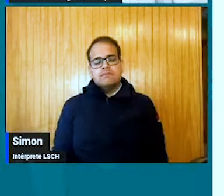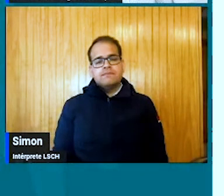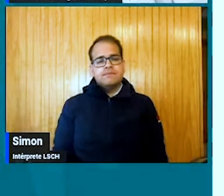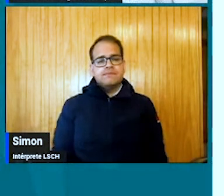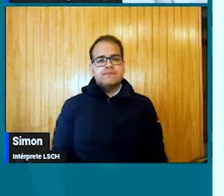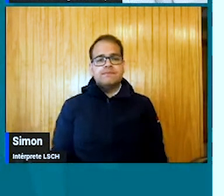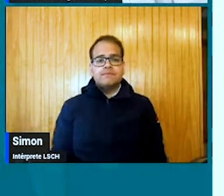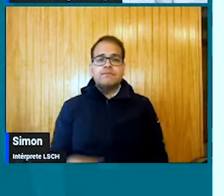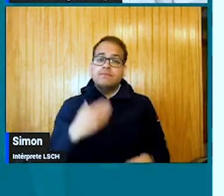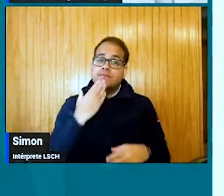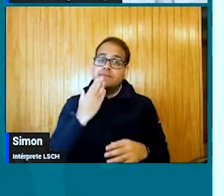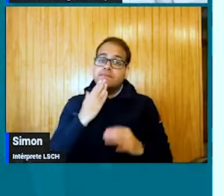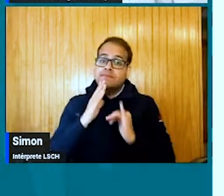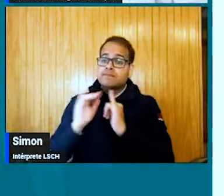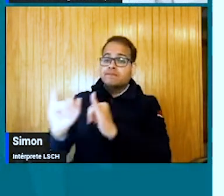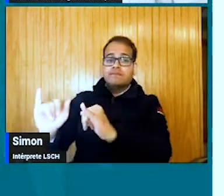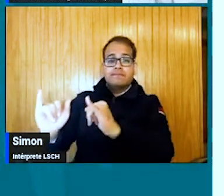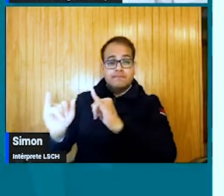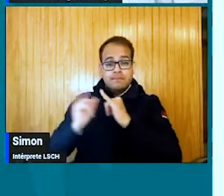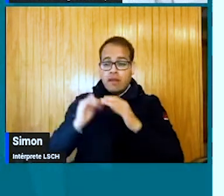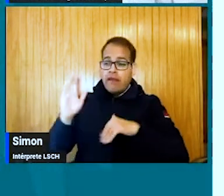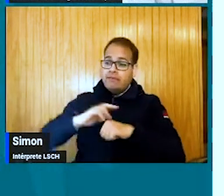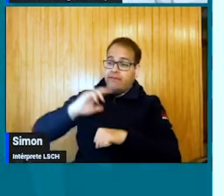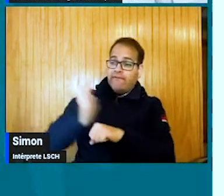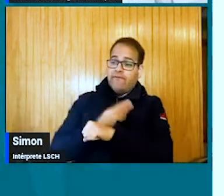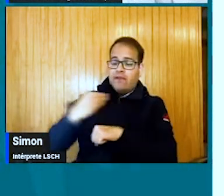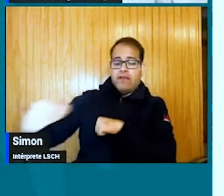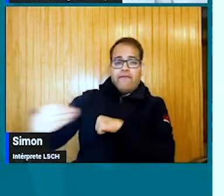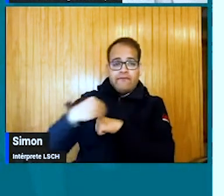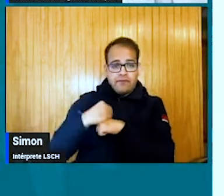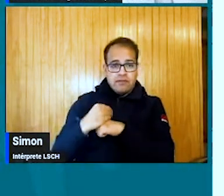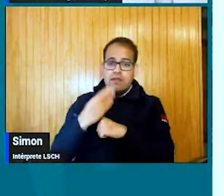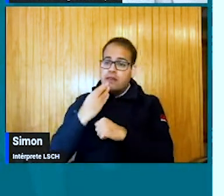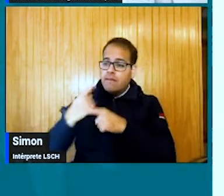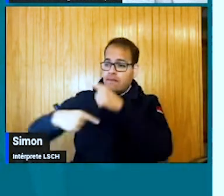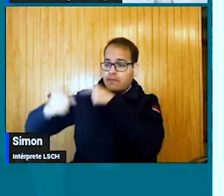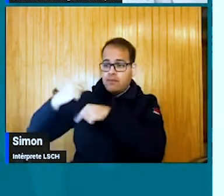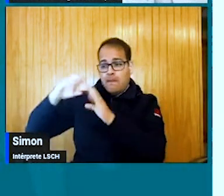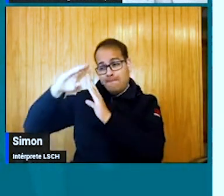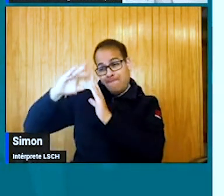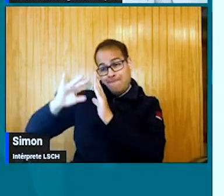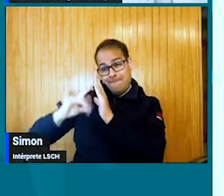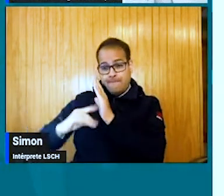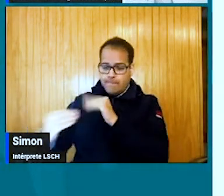Entrega diagnósticos de posibles fallas. Registra el histórico, por lo tanto sabemos perfectamente qué